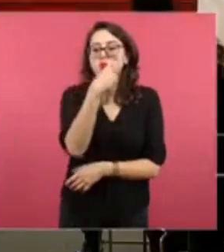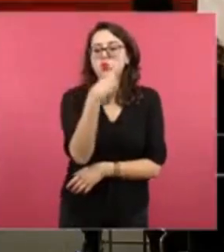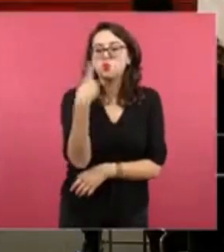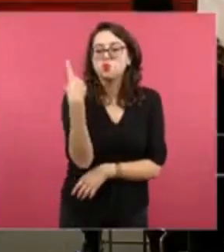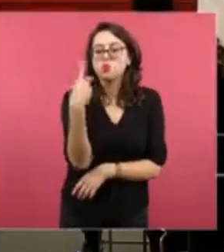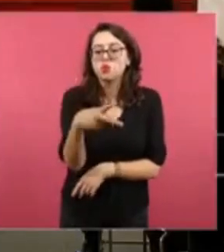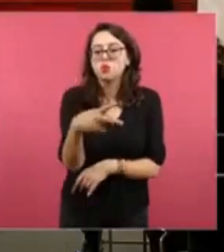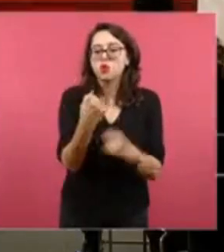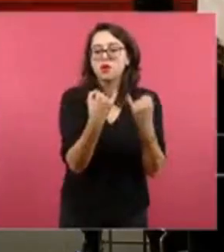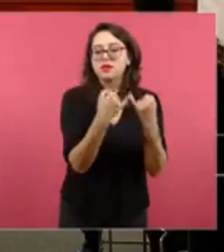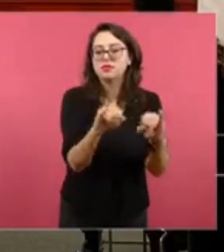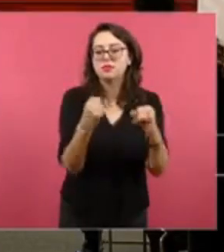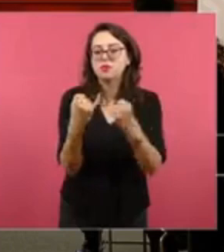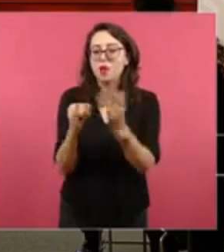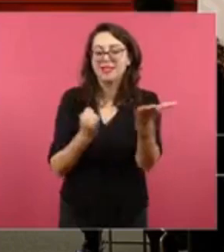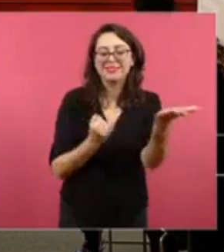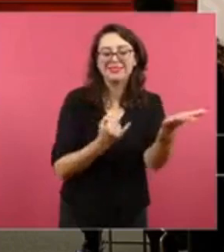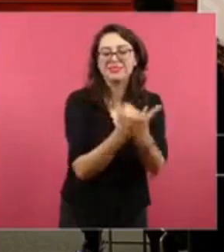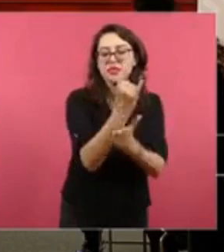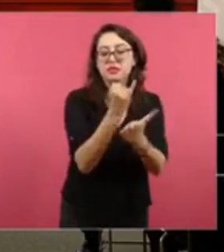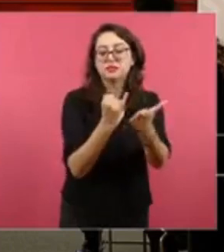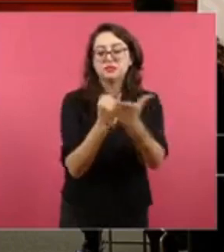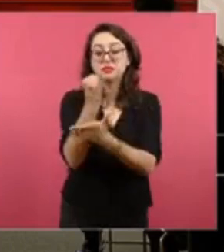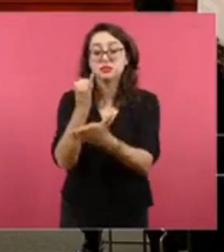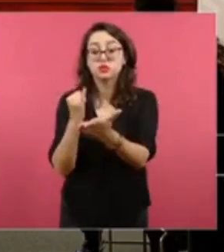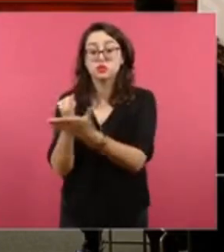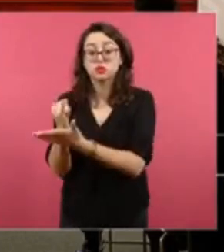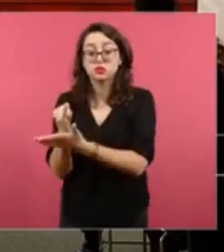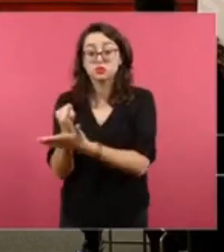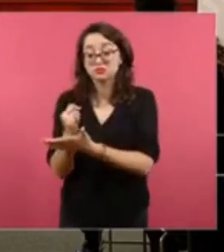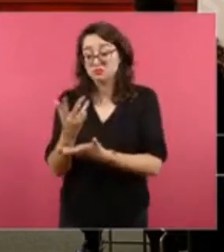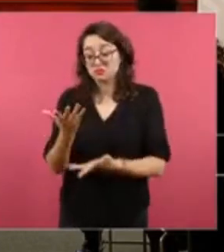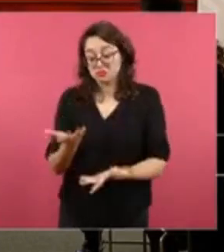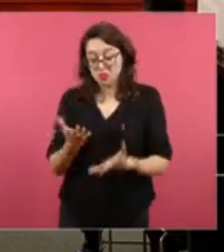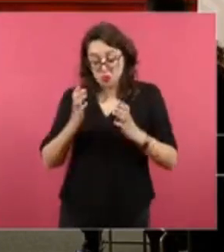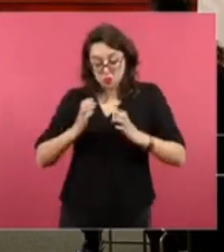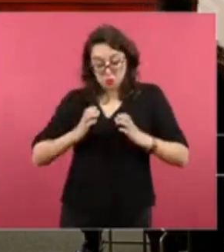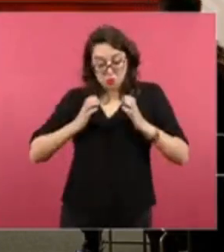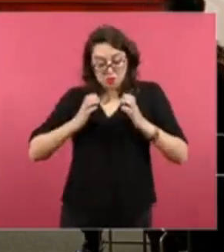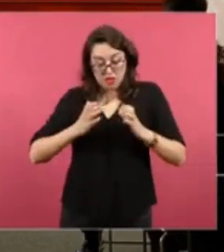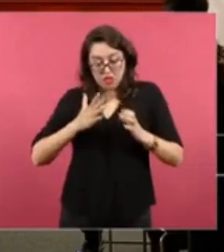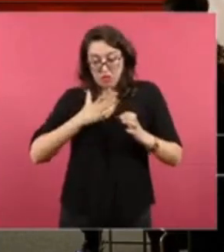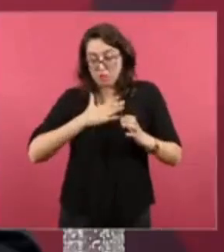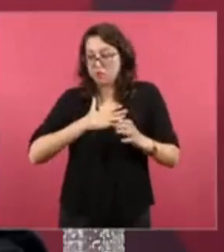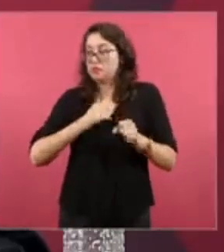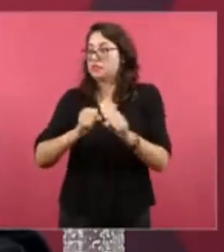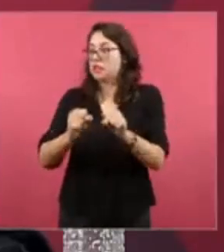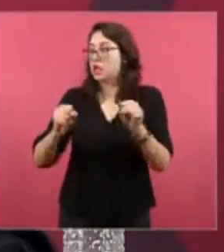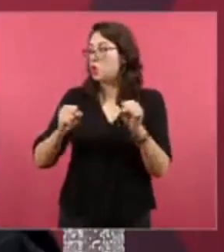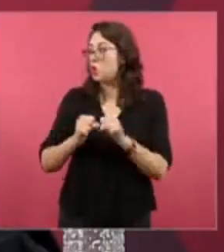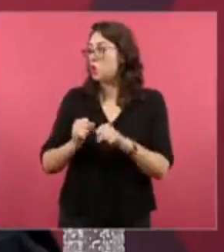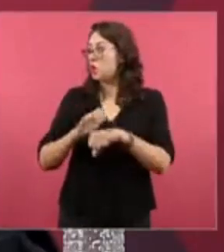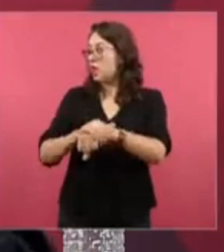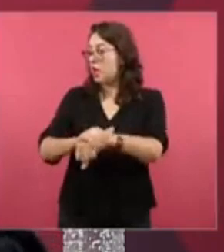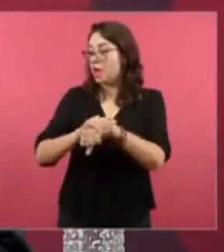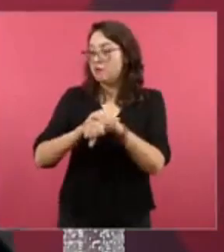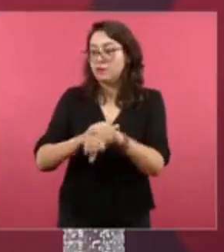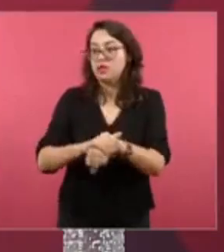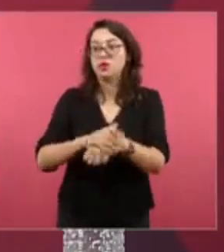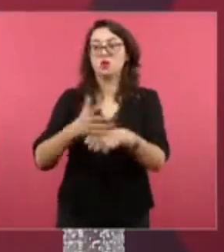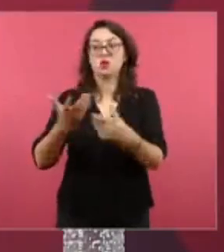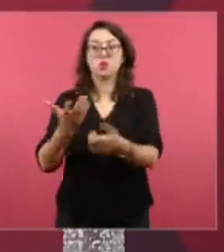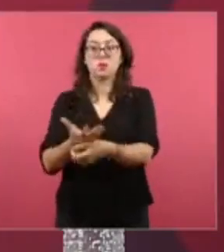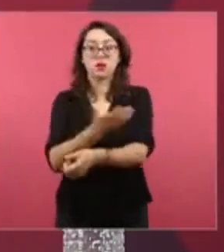el autocuidado hasta la decisión de lo que quiero hacer en mi salón, con mis amigos, con mis compañeros, en mi escuela, en mi